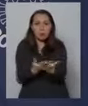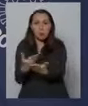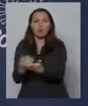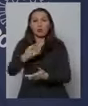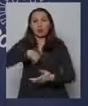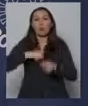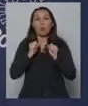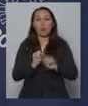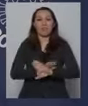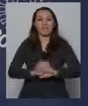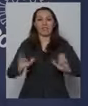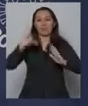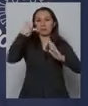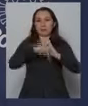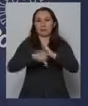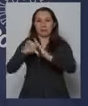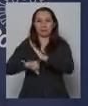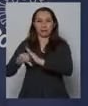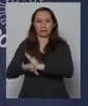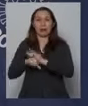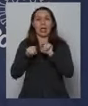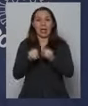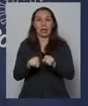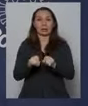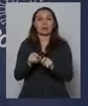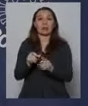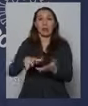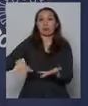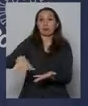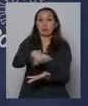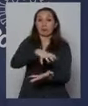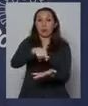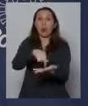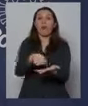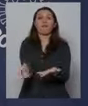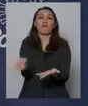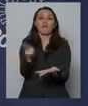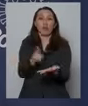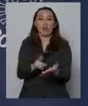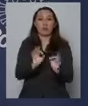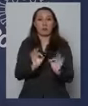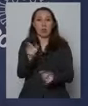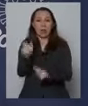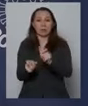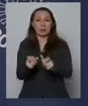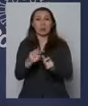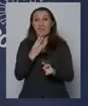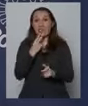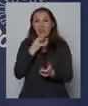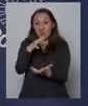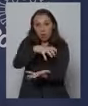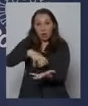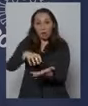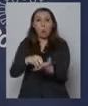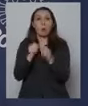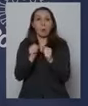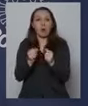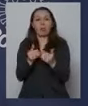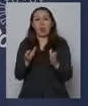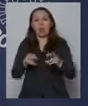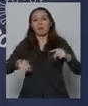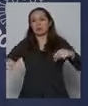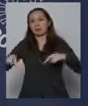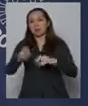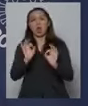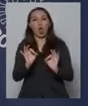nosotros poder quitar esa cuarentena y que la zona geográfica vuelva, la ciudadanía que está viviendo en esa zona geográfica